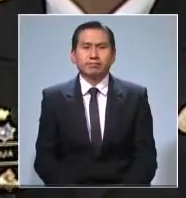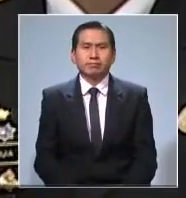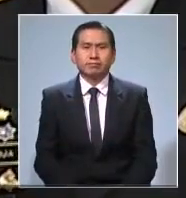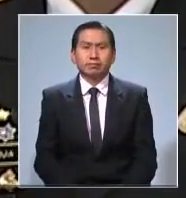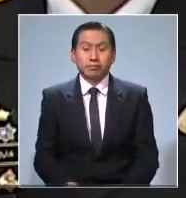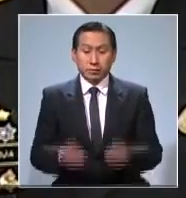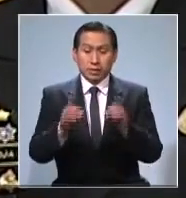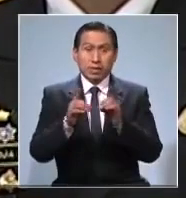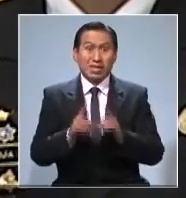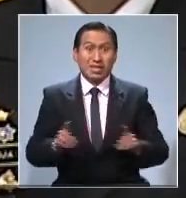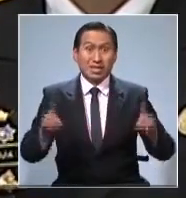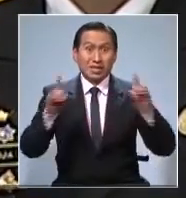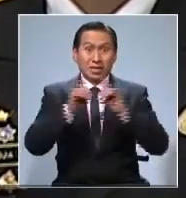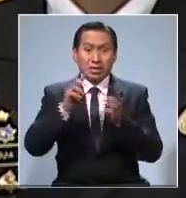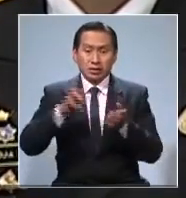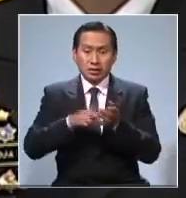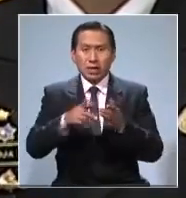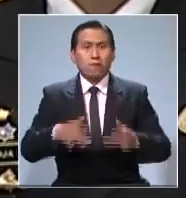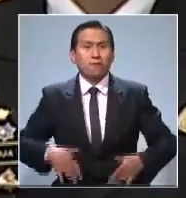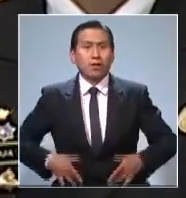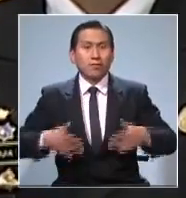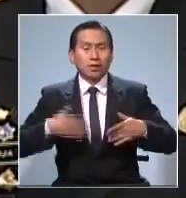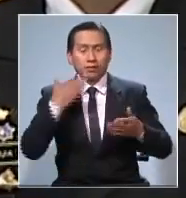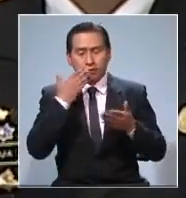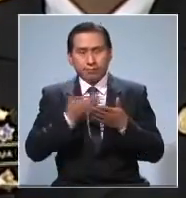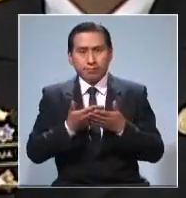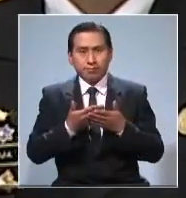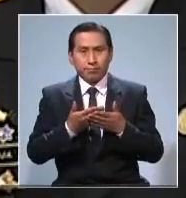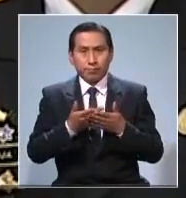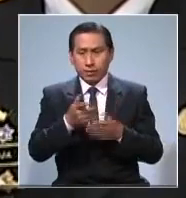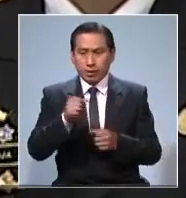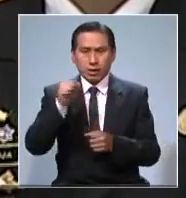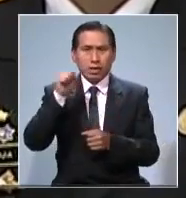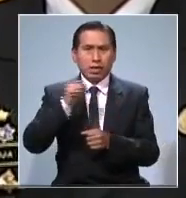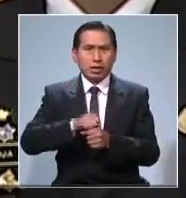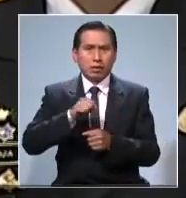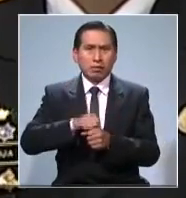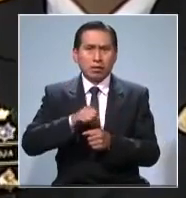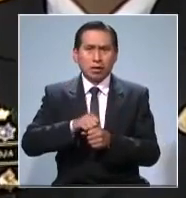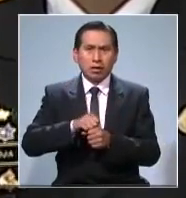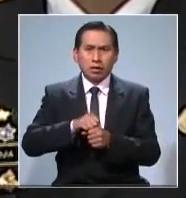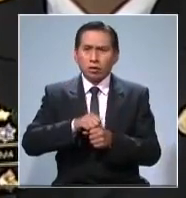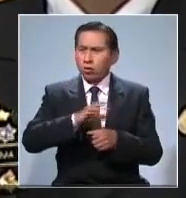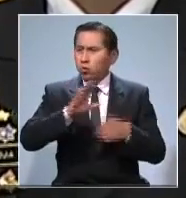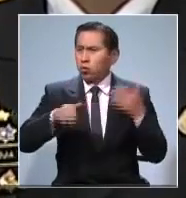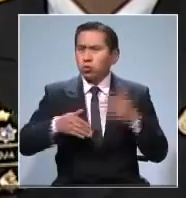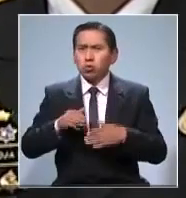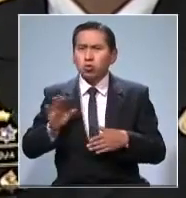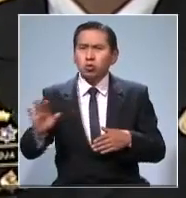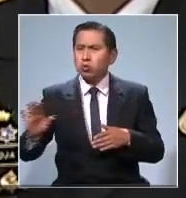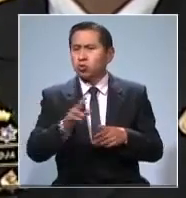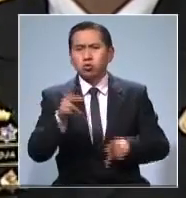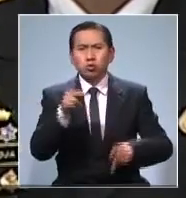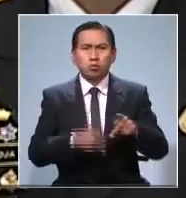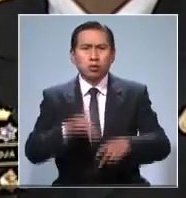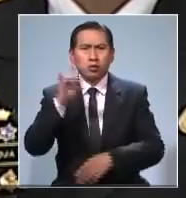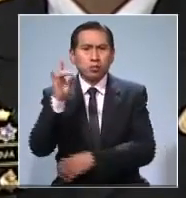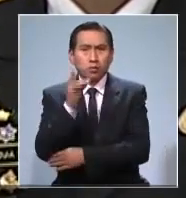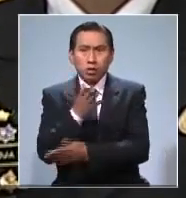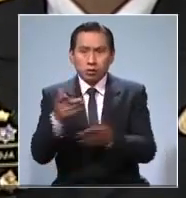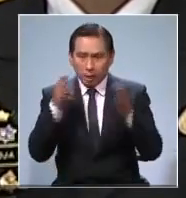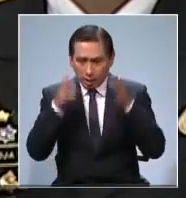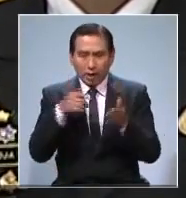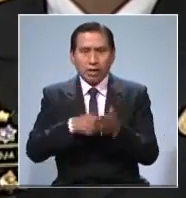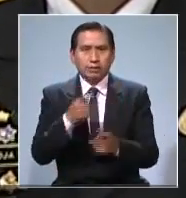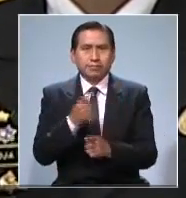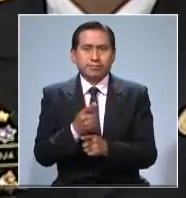Dignidad es vivir bien y trabajar entre todas las bolivianas y bolivianos para este